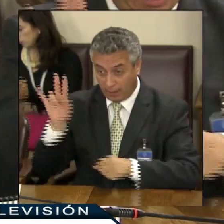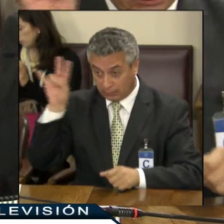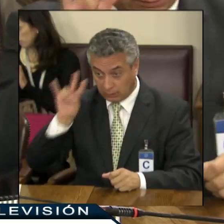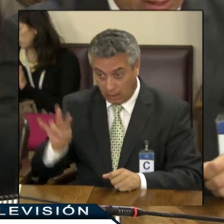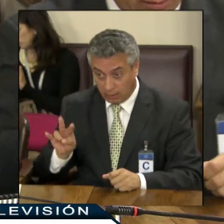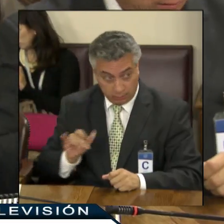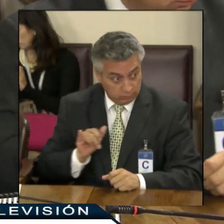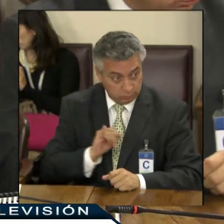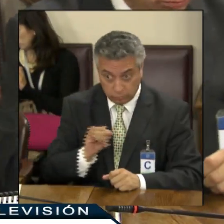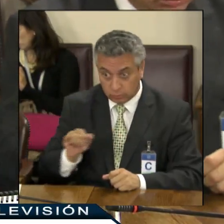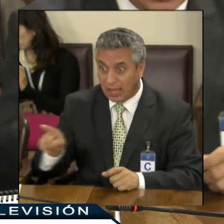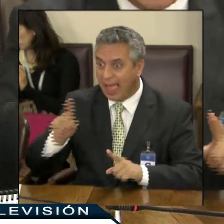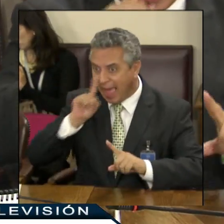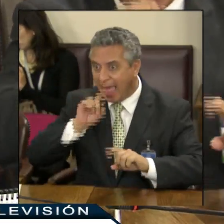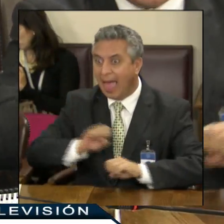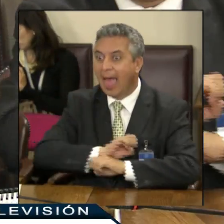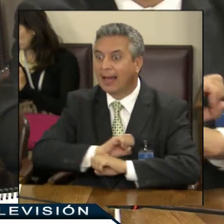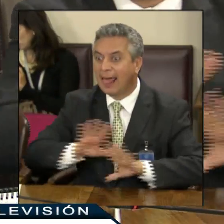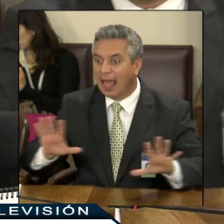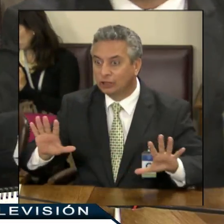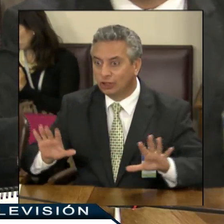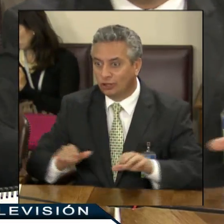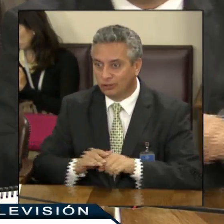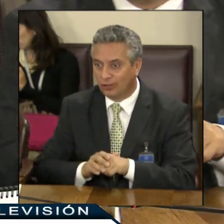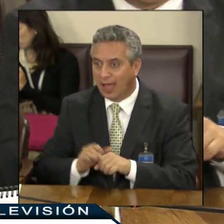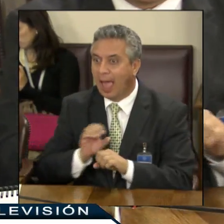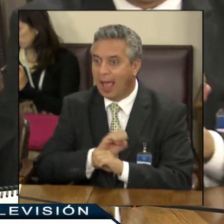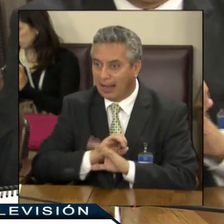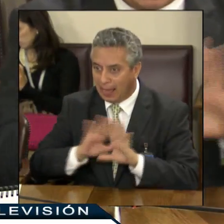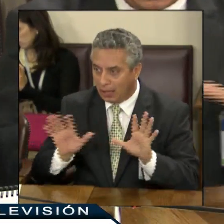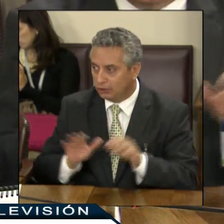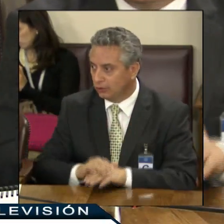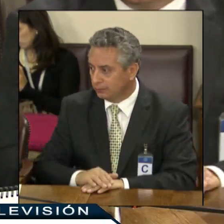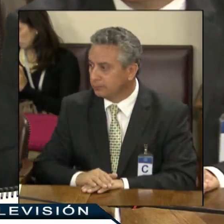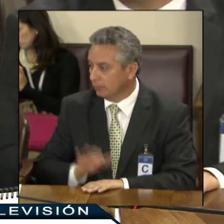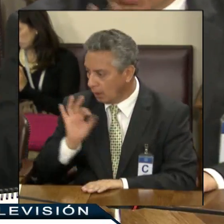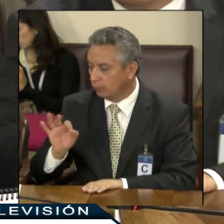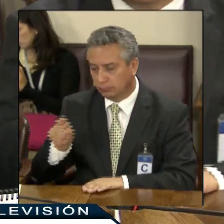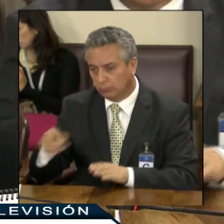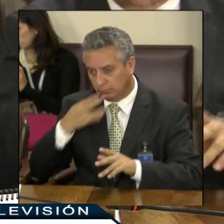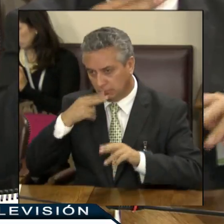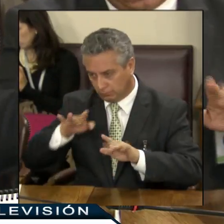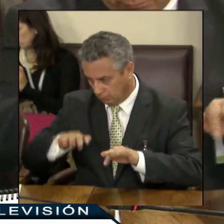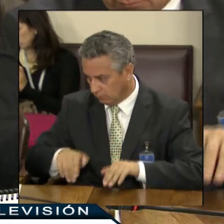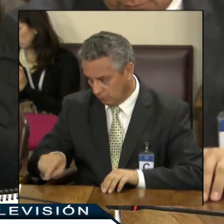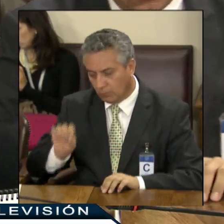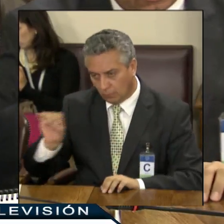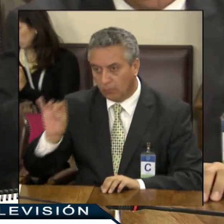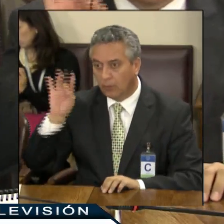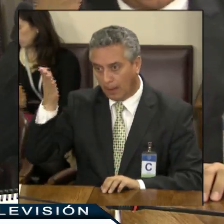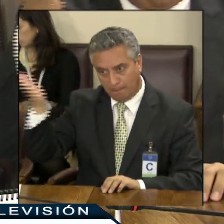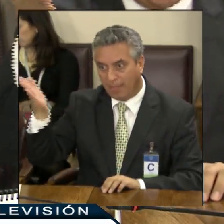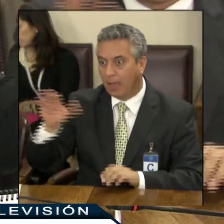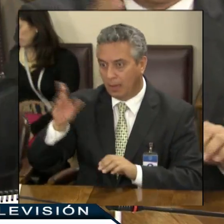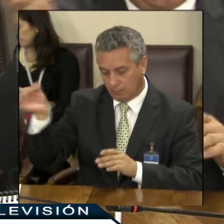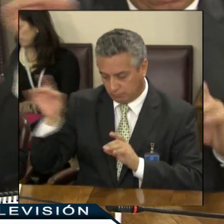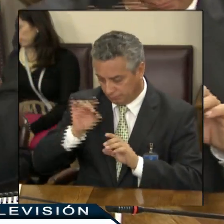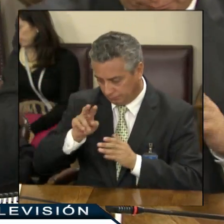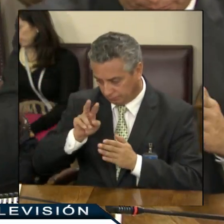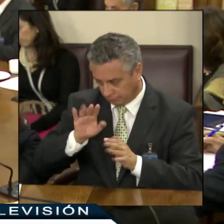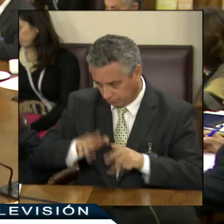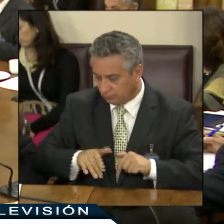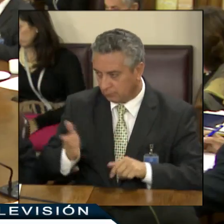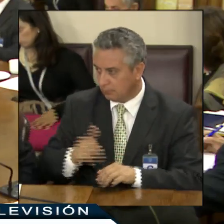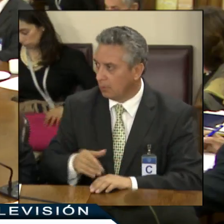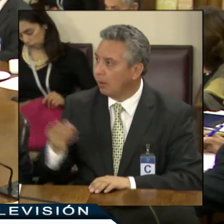un una aclaración digamos de la situación vamos oficiar entonces muy bien